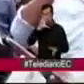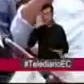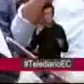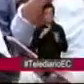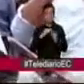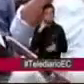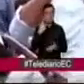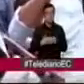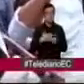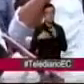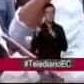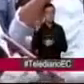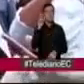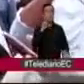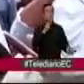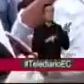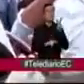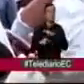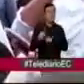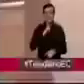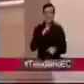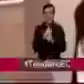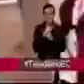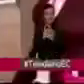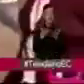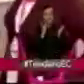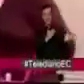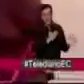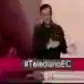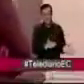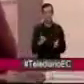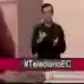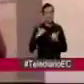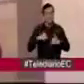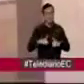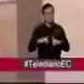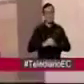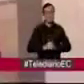necesarias para evaluar el desempeño de la pandemia. Mariuxi Buenaño, Ecuador TV.